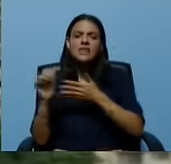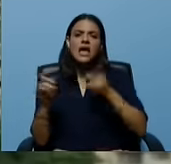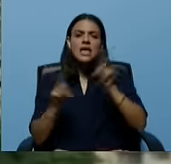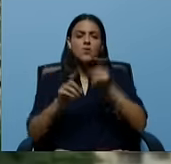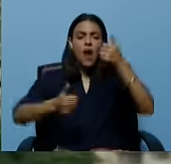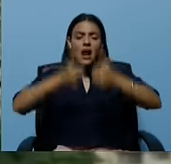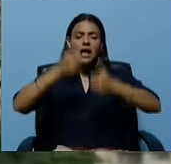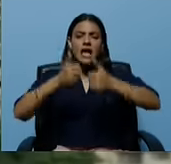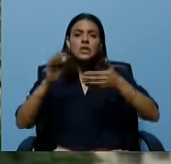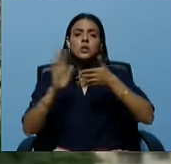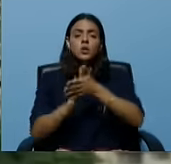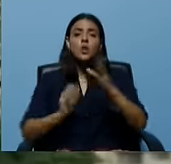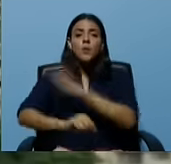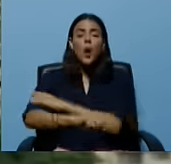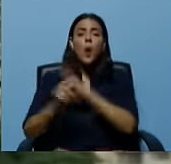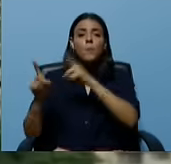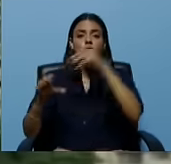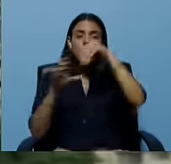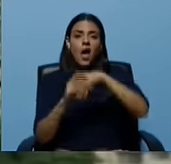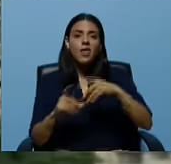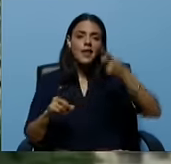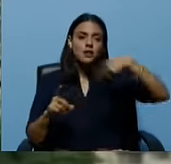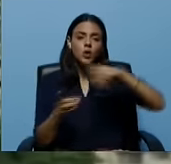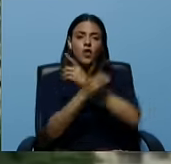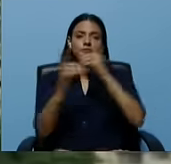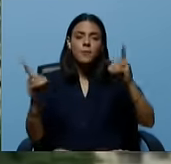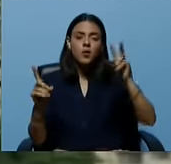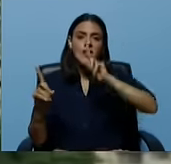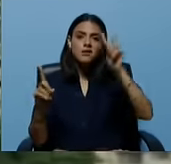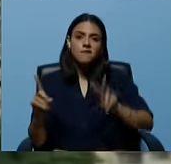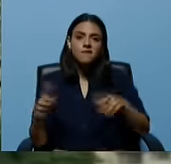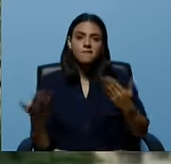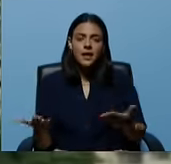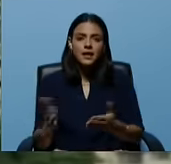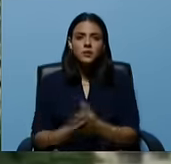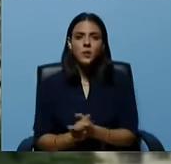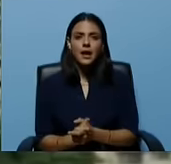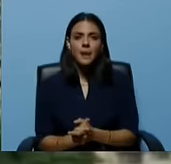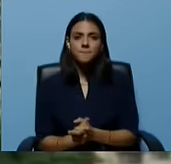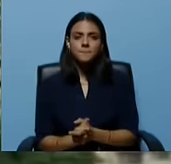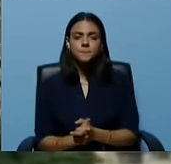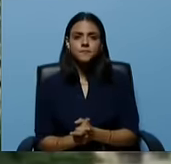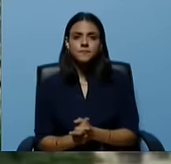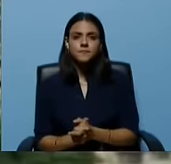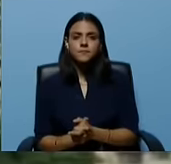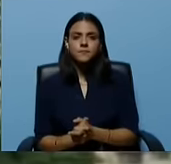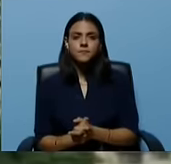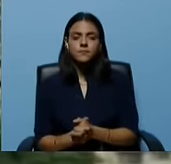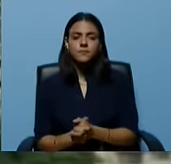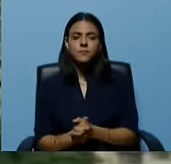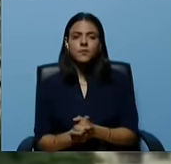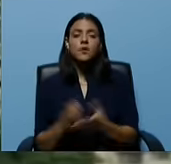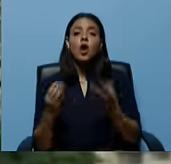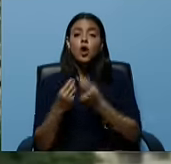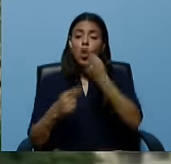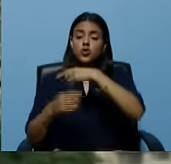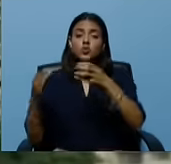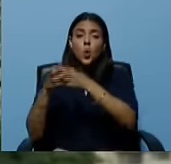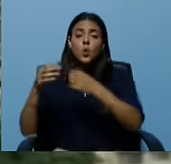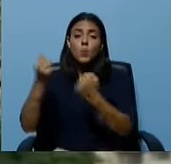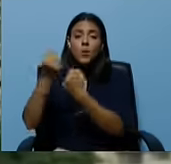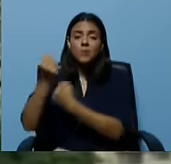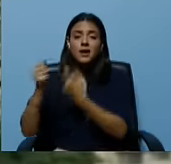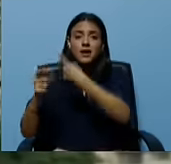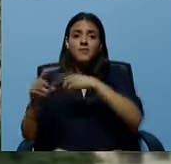candidato de la oposición democrática venezolana y de la mano de la Plataforma Democrática